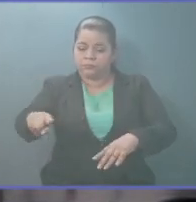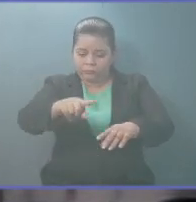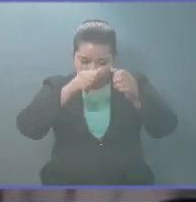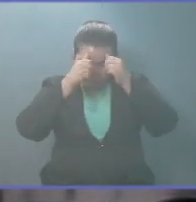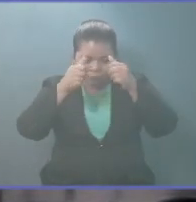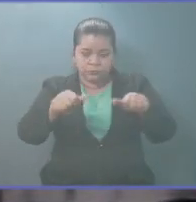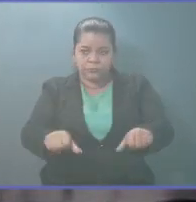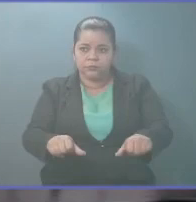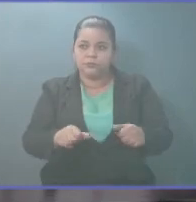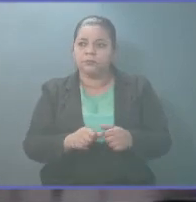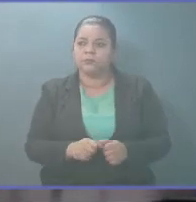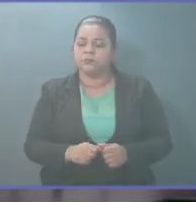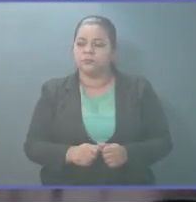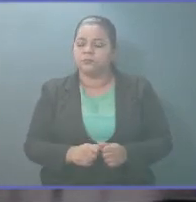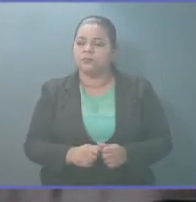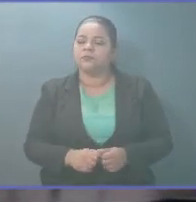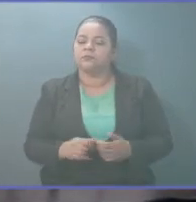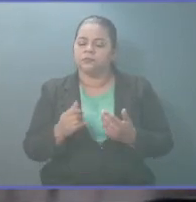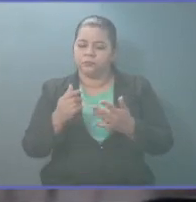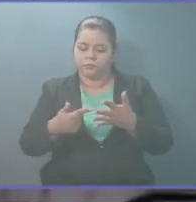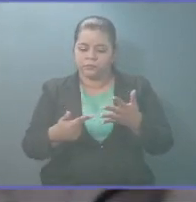mi discurso con mi silla de ruedas,